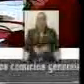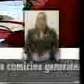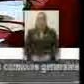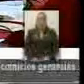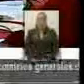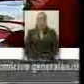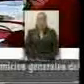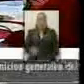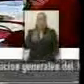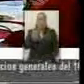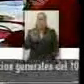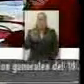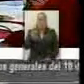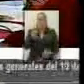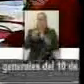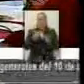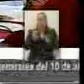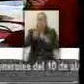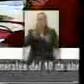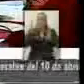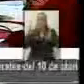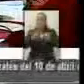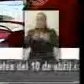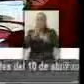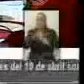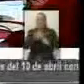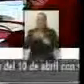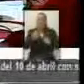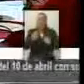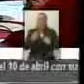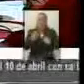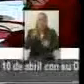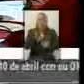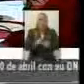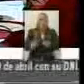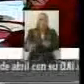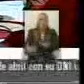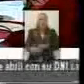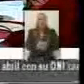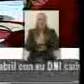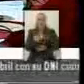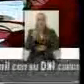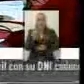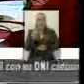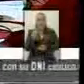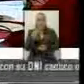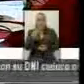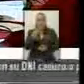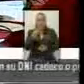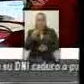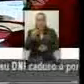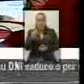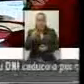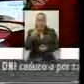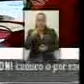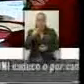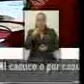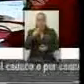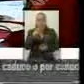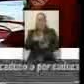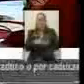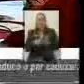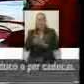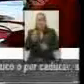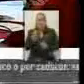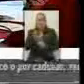esos $340 millones, presidente, ha debido ser utilidad de Pomalca. ¿Y eso qué significa? Que el